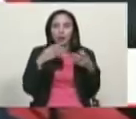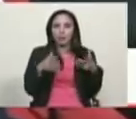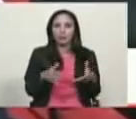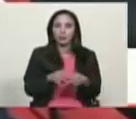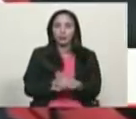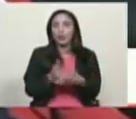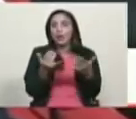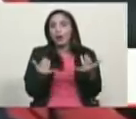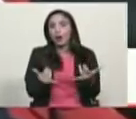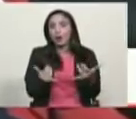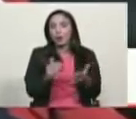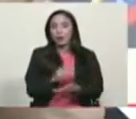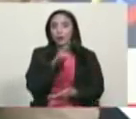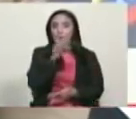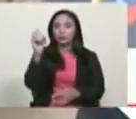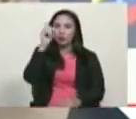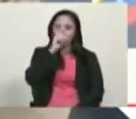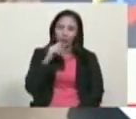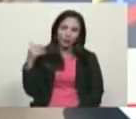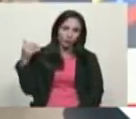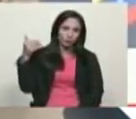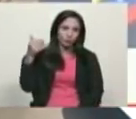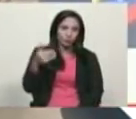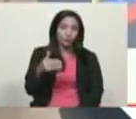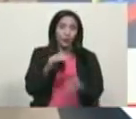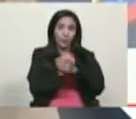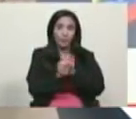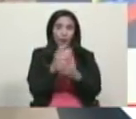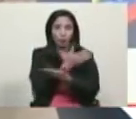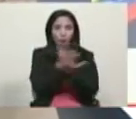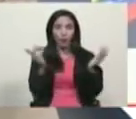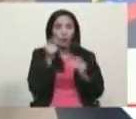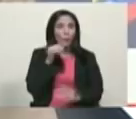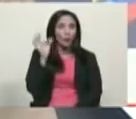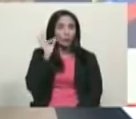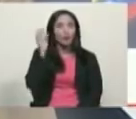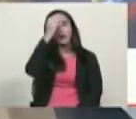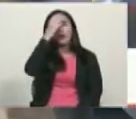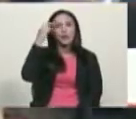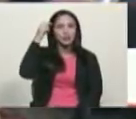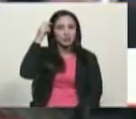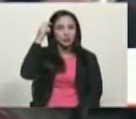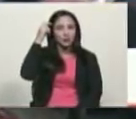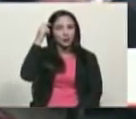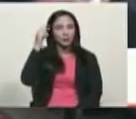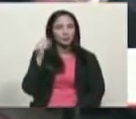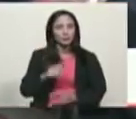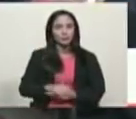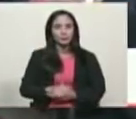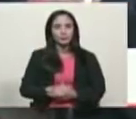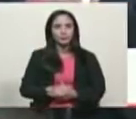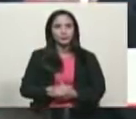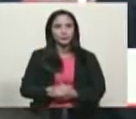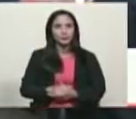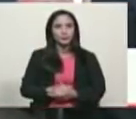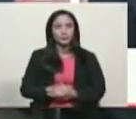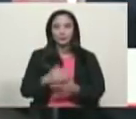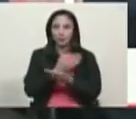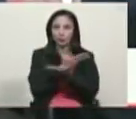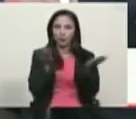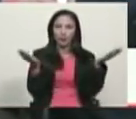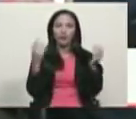Ahora, nunca habíamos visto en 200 años, compañeros, compañeras, canciller, vicecancilleres, amigos y